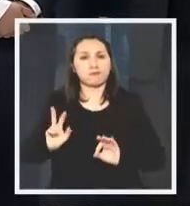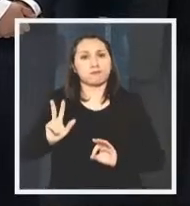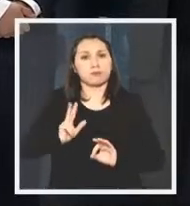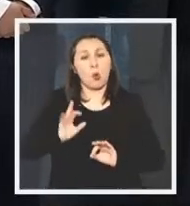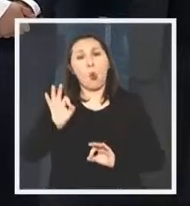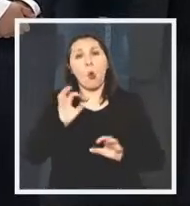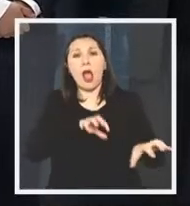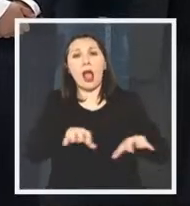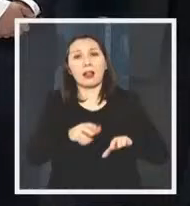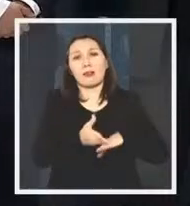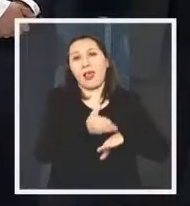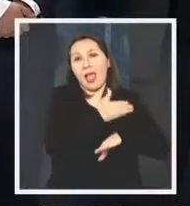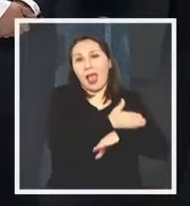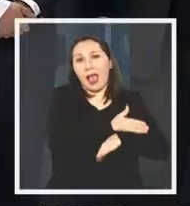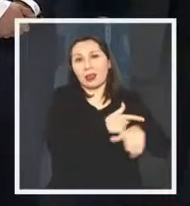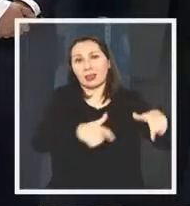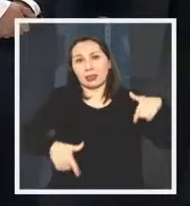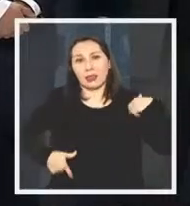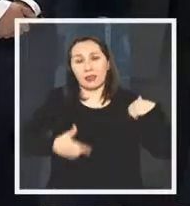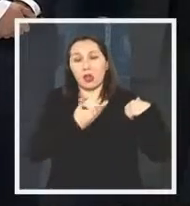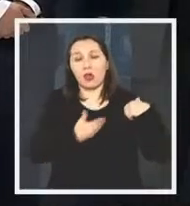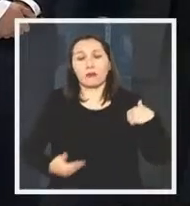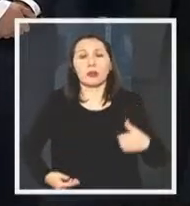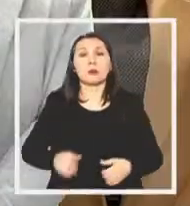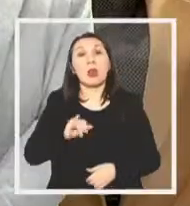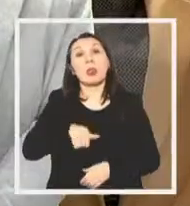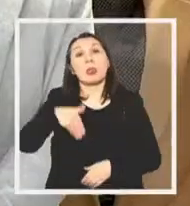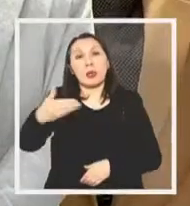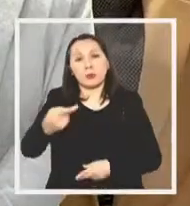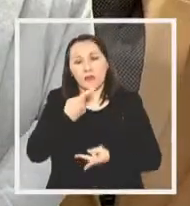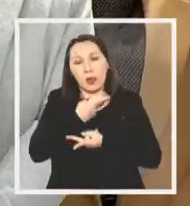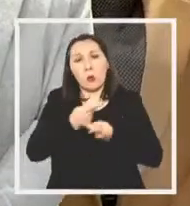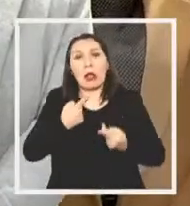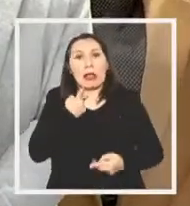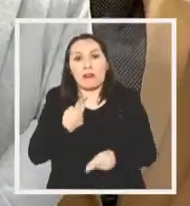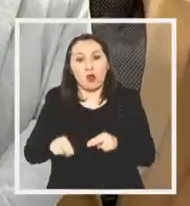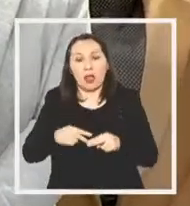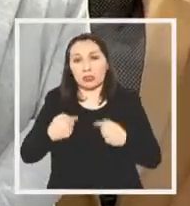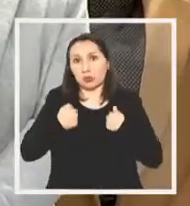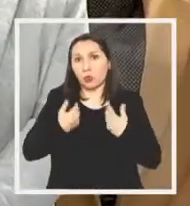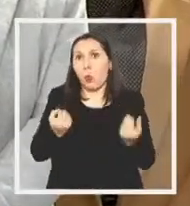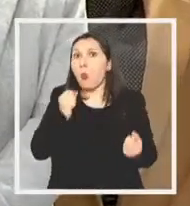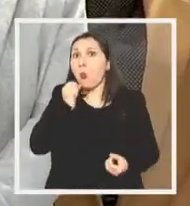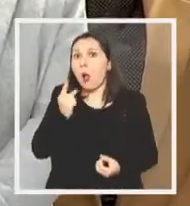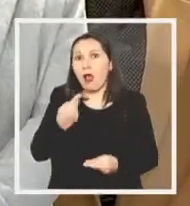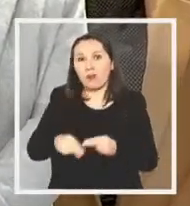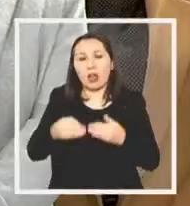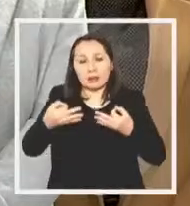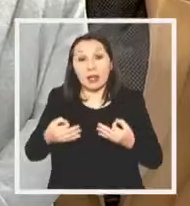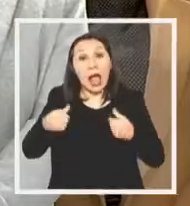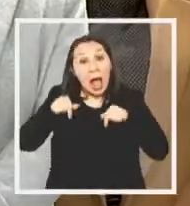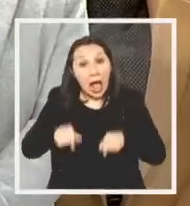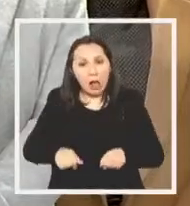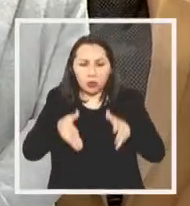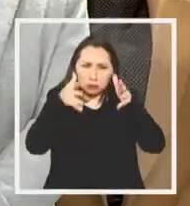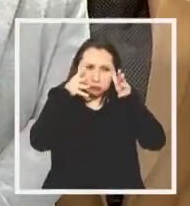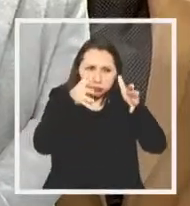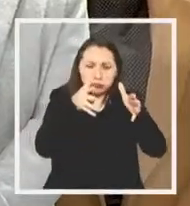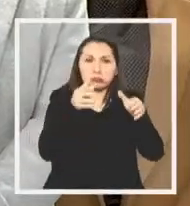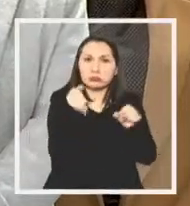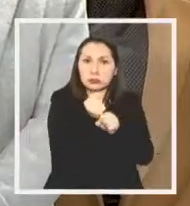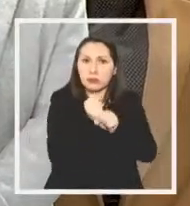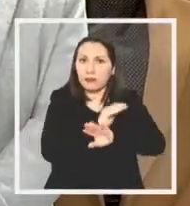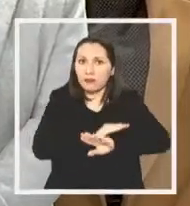actividades previos a la llegada del gobierno vamos a anunciar en su momento qué es lo que voy a hacer exactamente porque ahora estoy muy concentrada